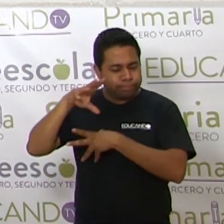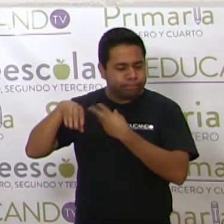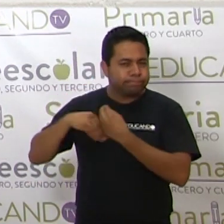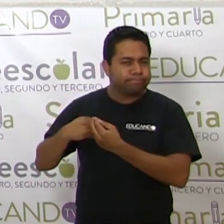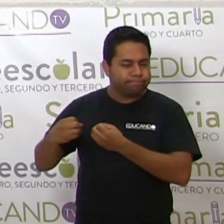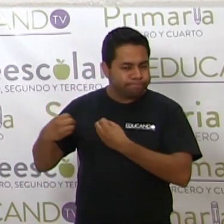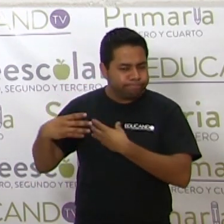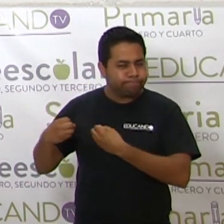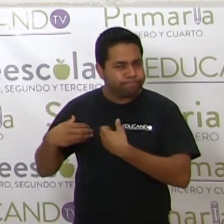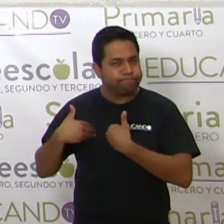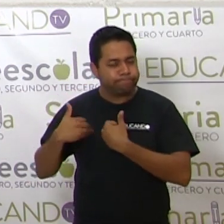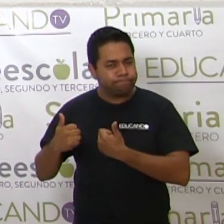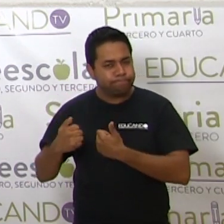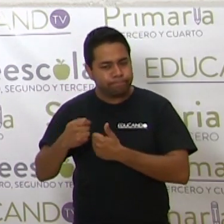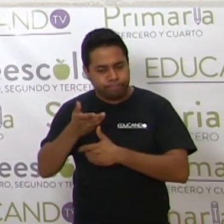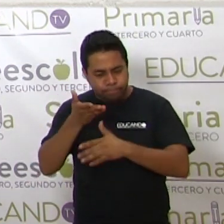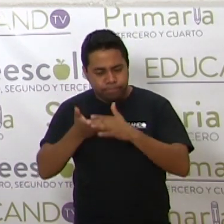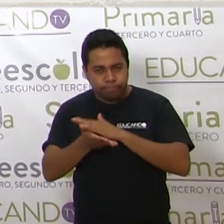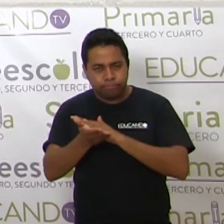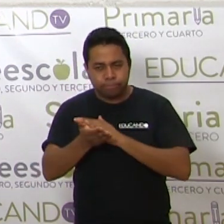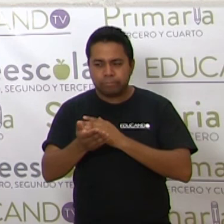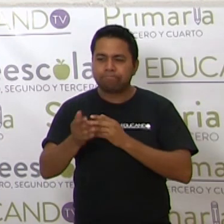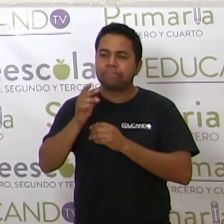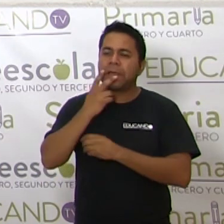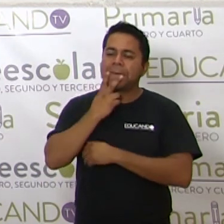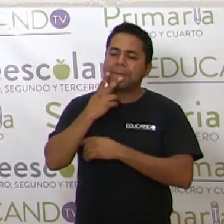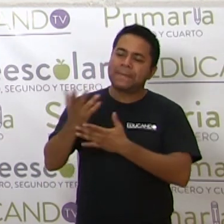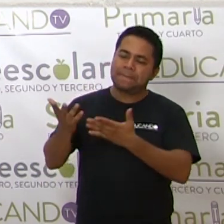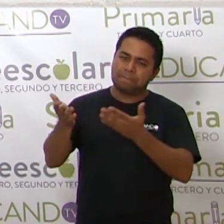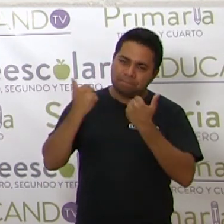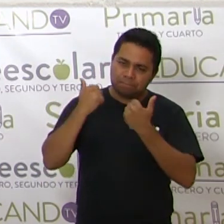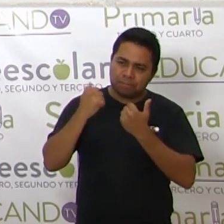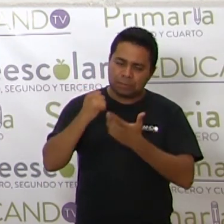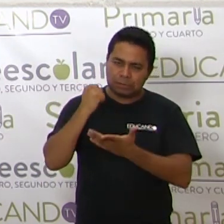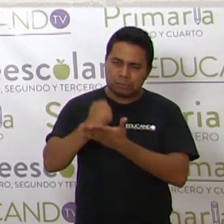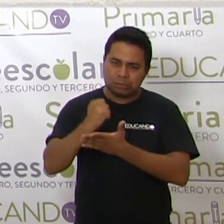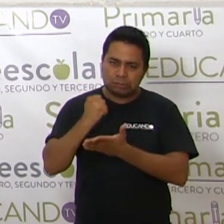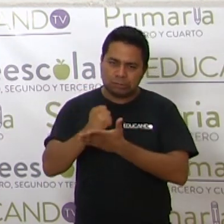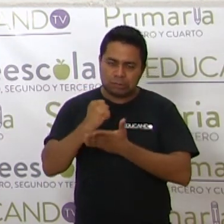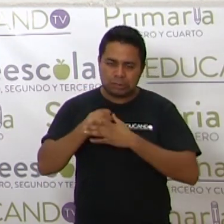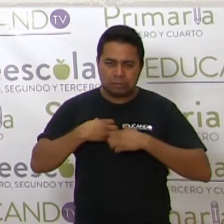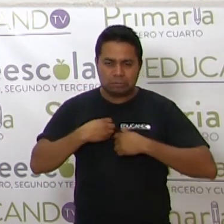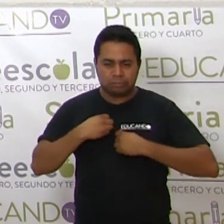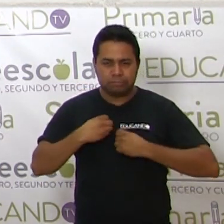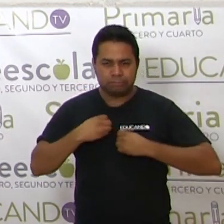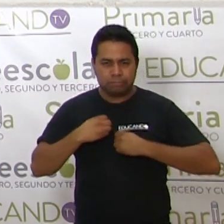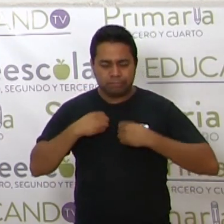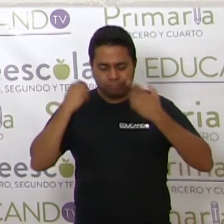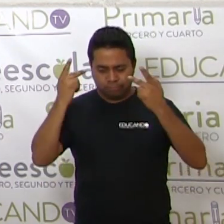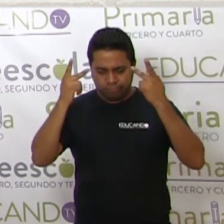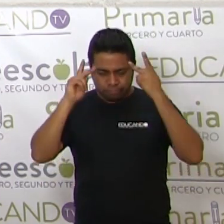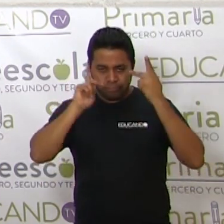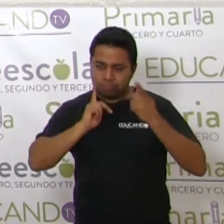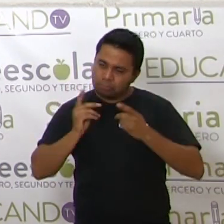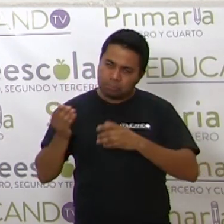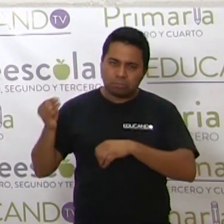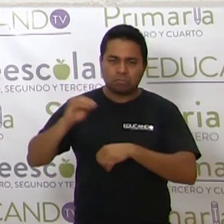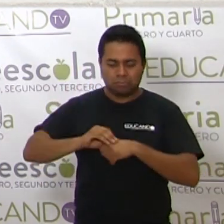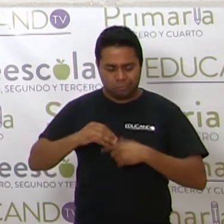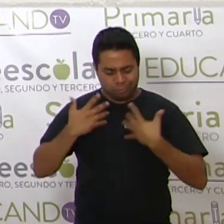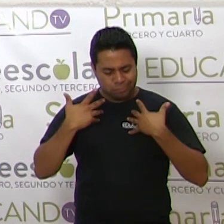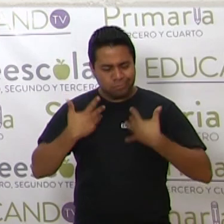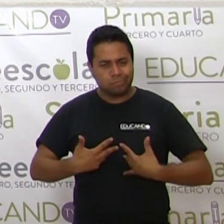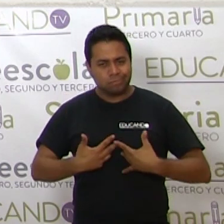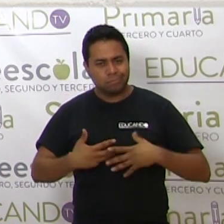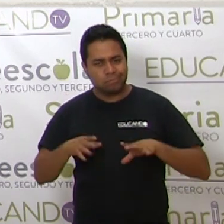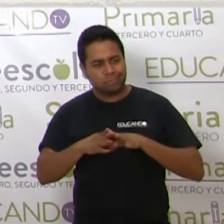se fue al horno y la hizo salir y la obligó a ponerse los vestidos principescos con los que tan